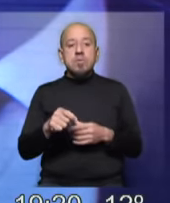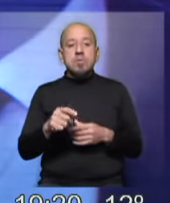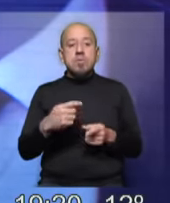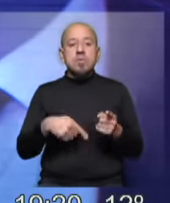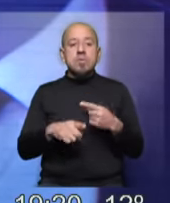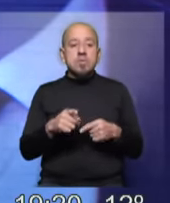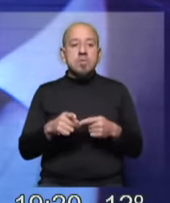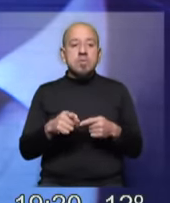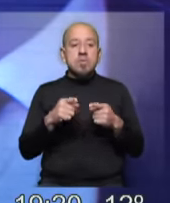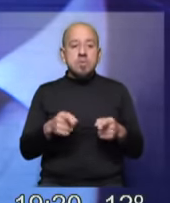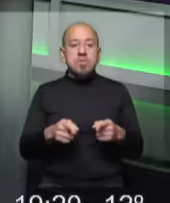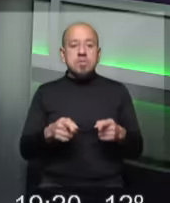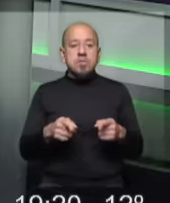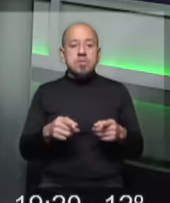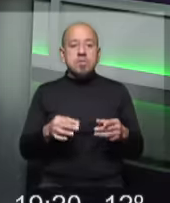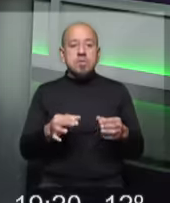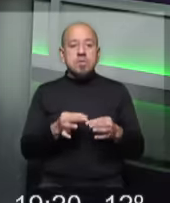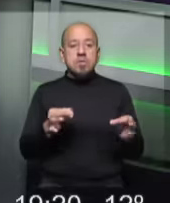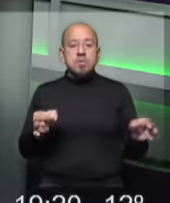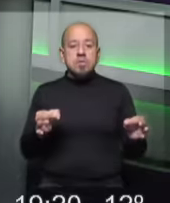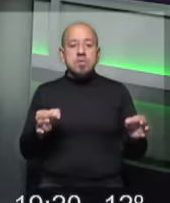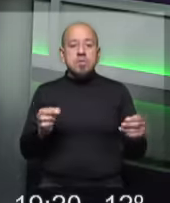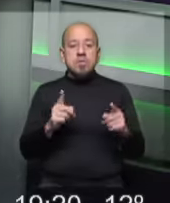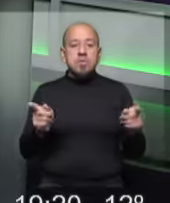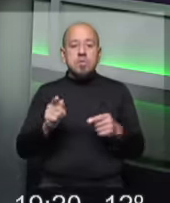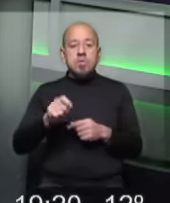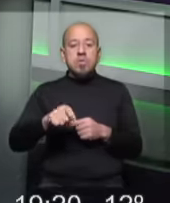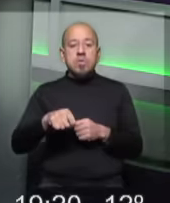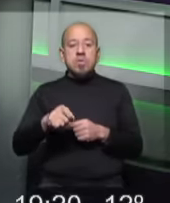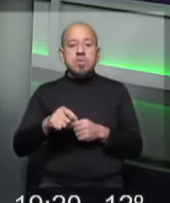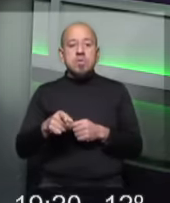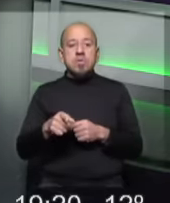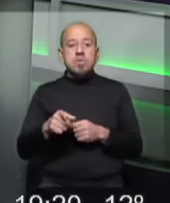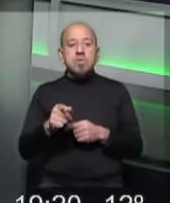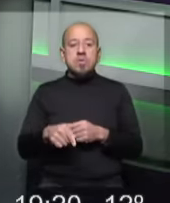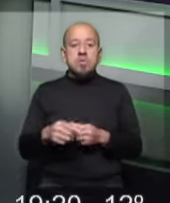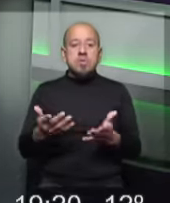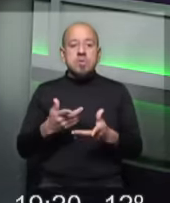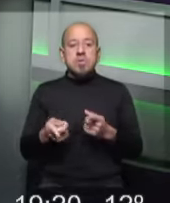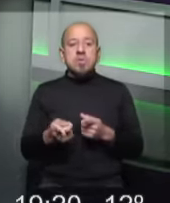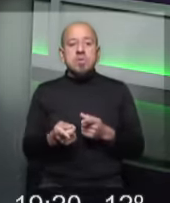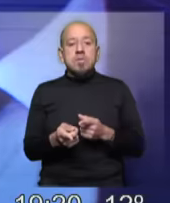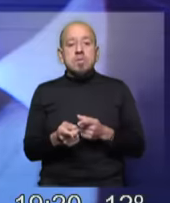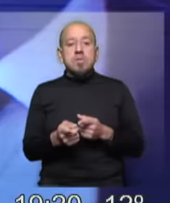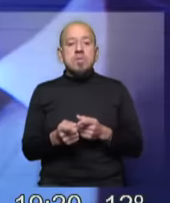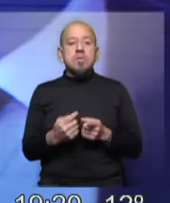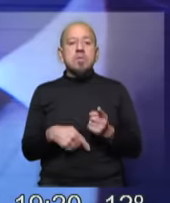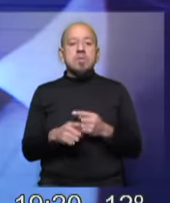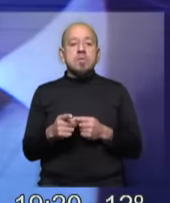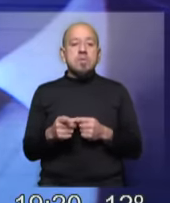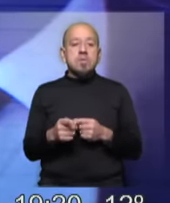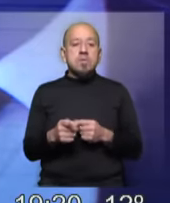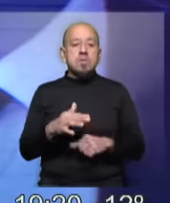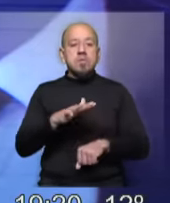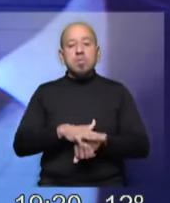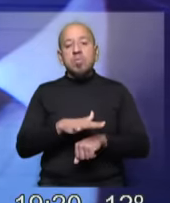embargo, ese sobre cerrado no llegó a la justicia. Bien. Eso es lo que conocimos ahora, ¿verdad? Uh-huh. Y llega en un